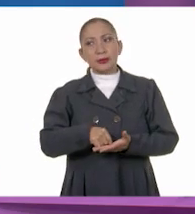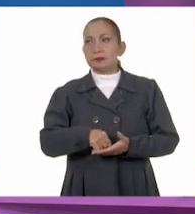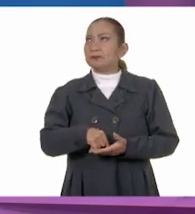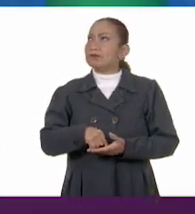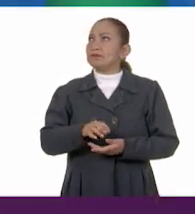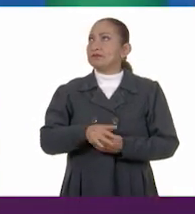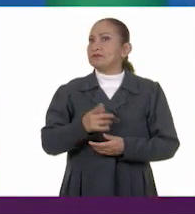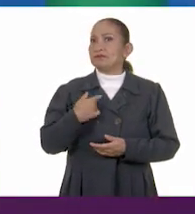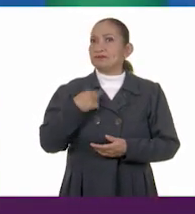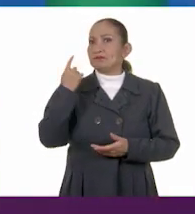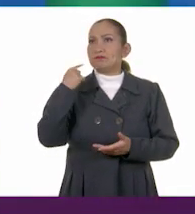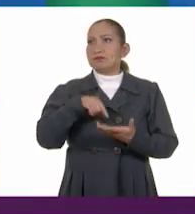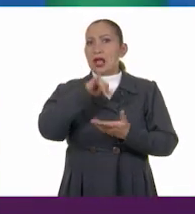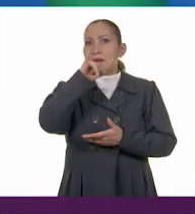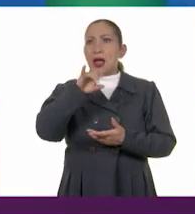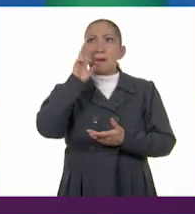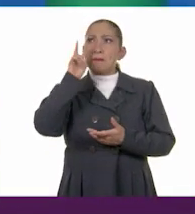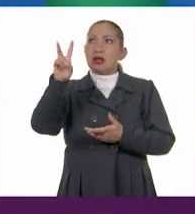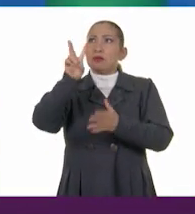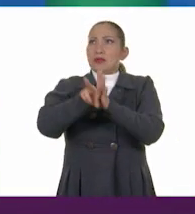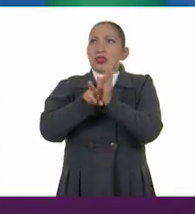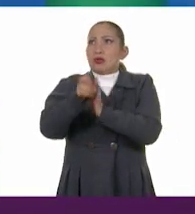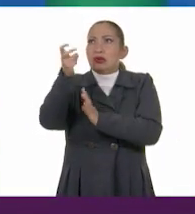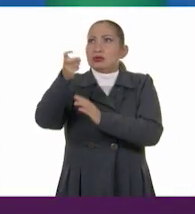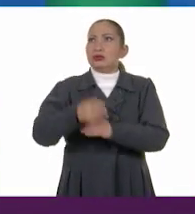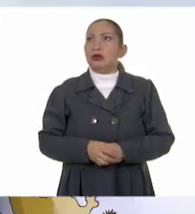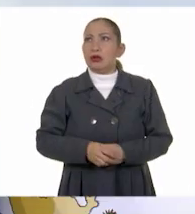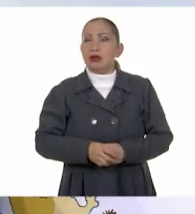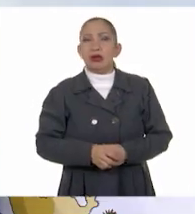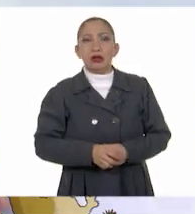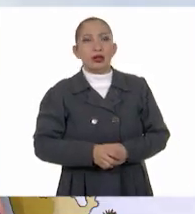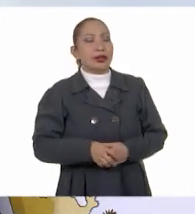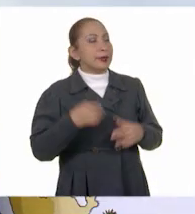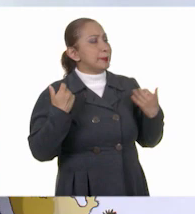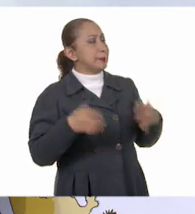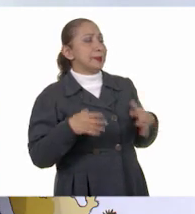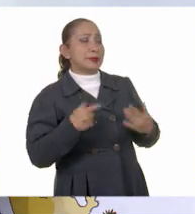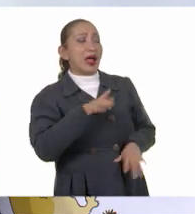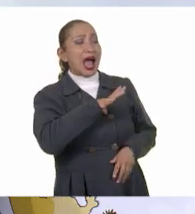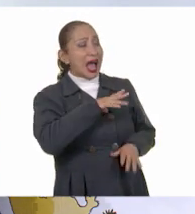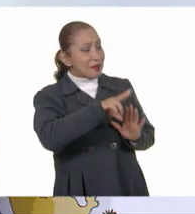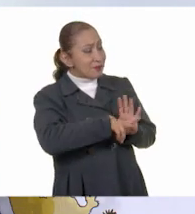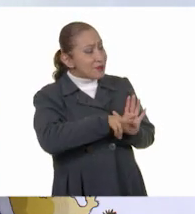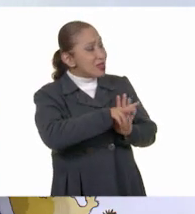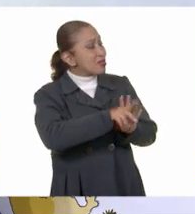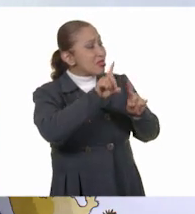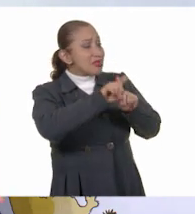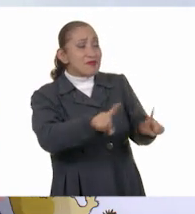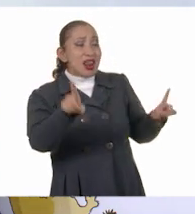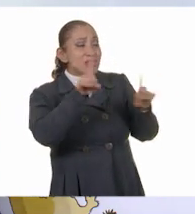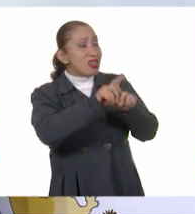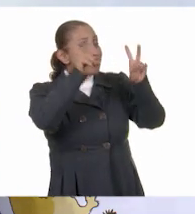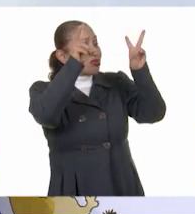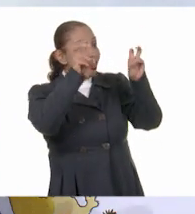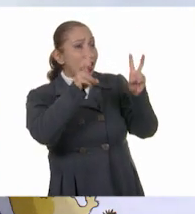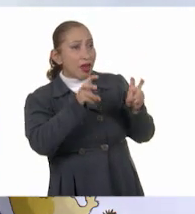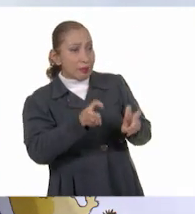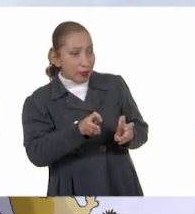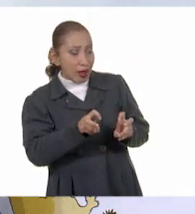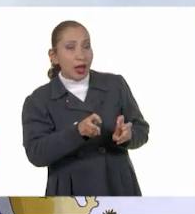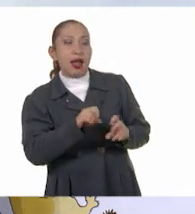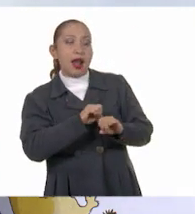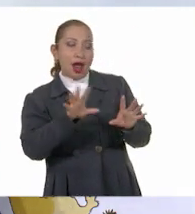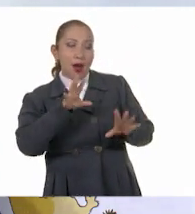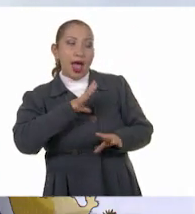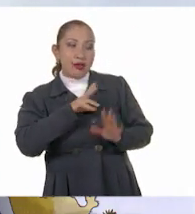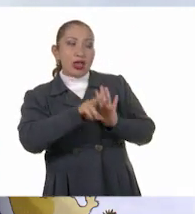Pues porque yo nunca he visto un video así. Uy, Raulito, hay videos sobre muchísimas cosas. Y claro que